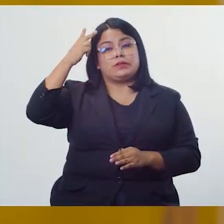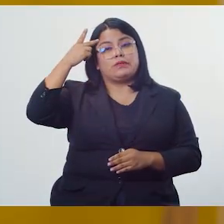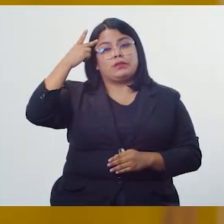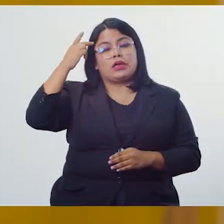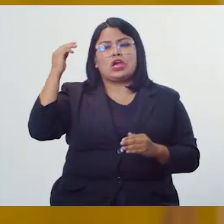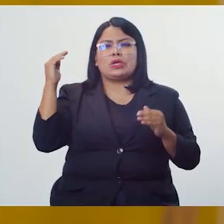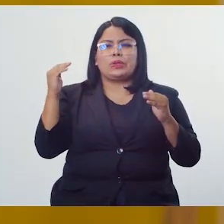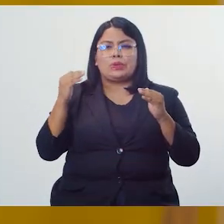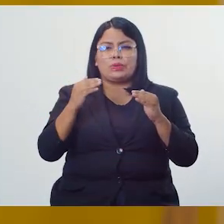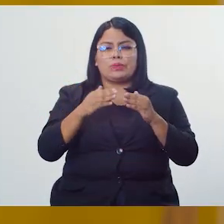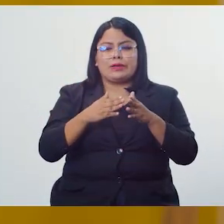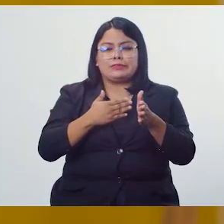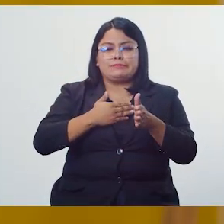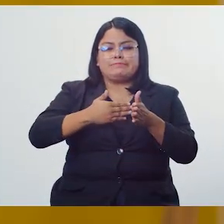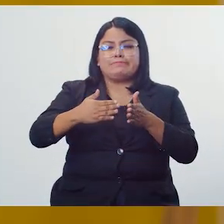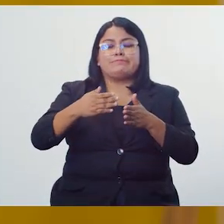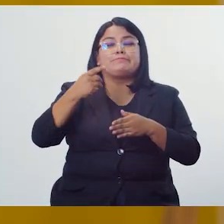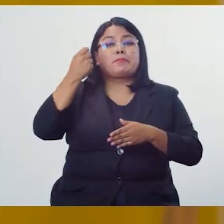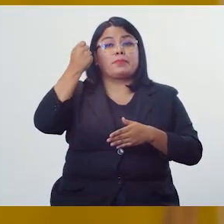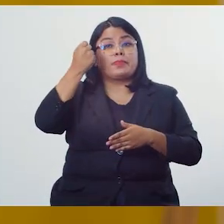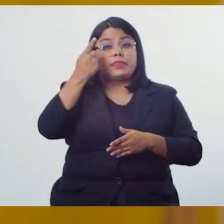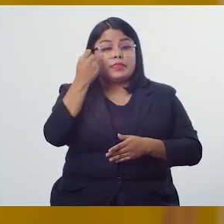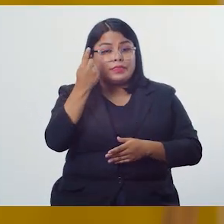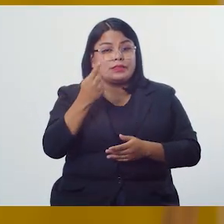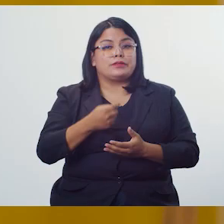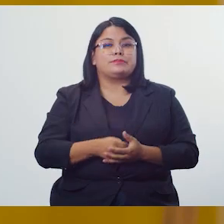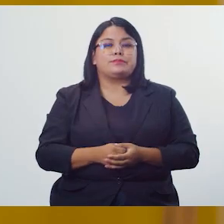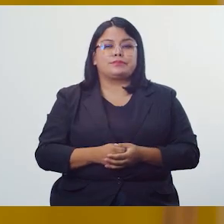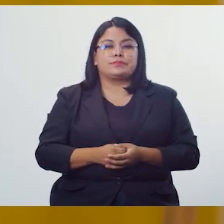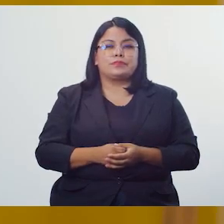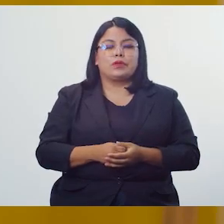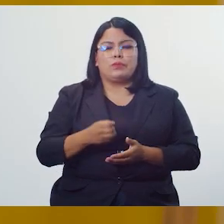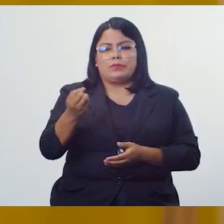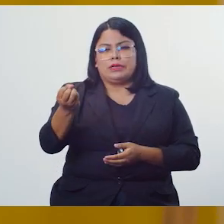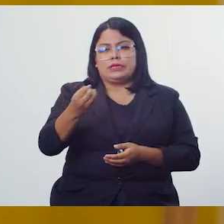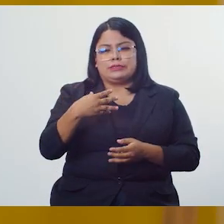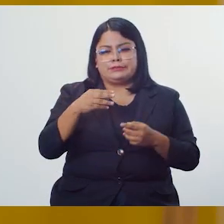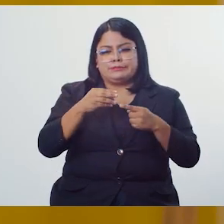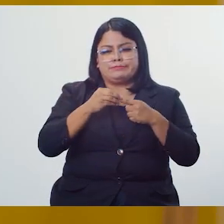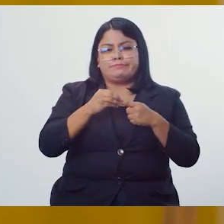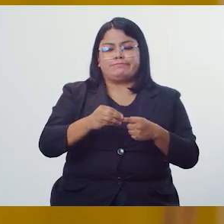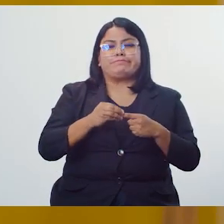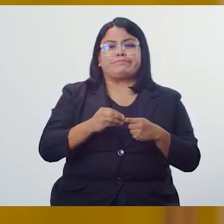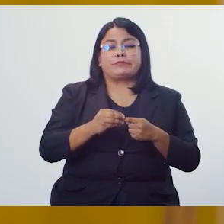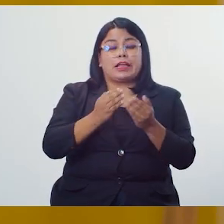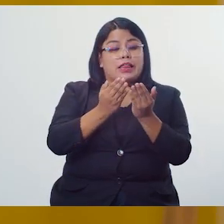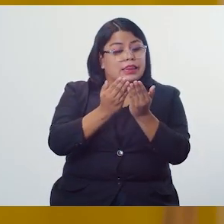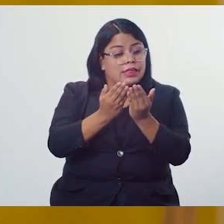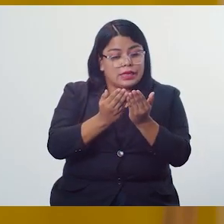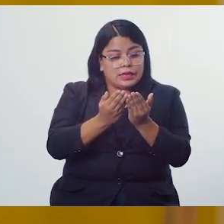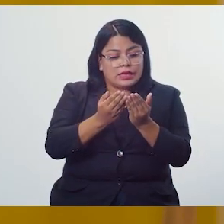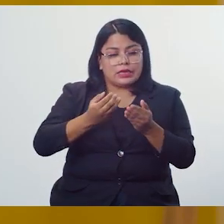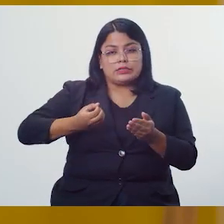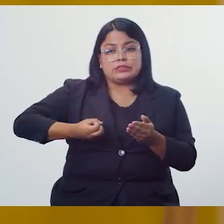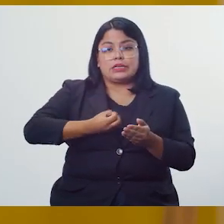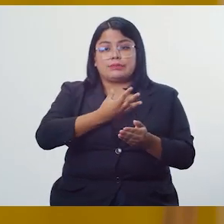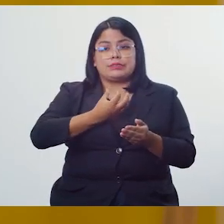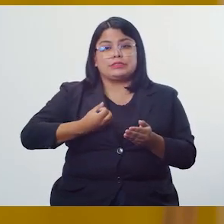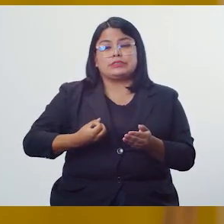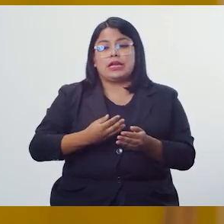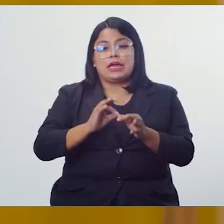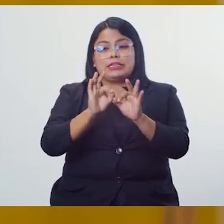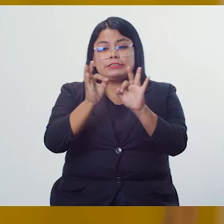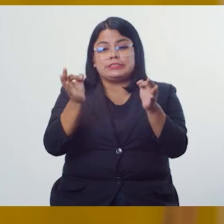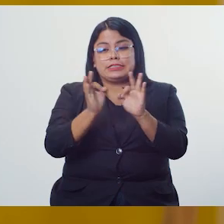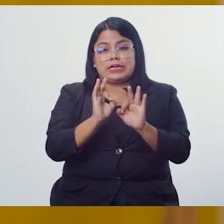significativos, también nace con la comprensión lectora. Como nos dicen los especialistas, leer es interpretar el